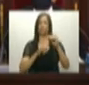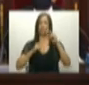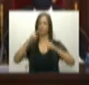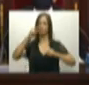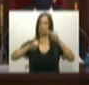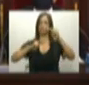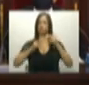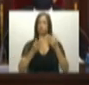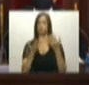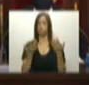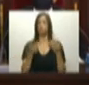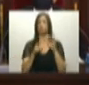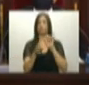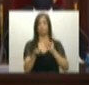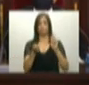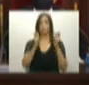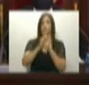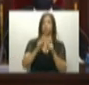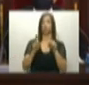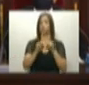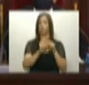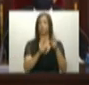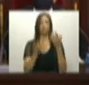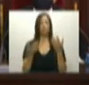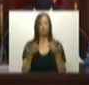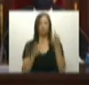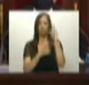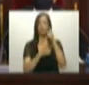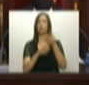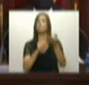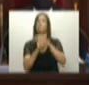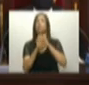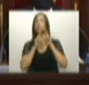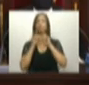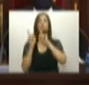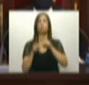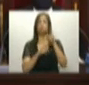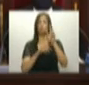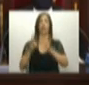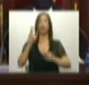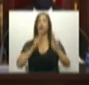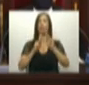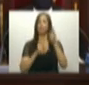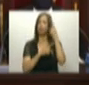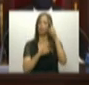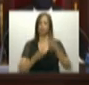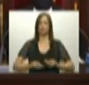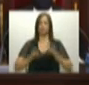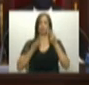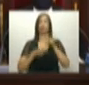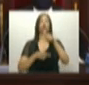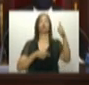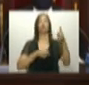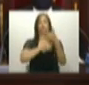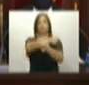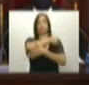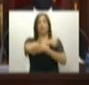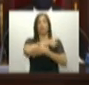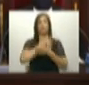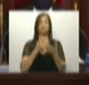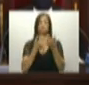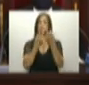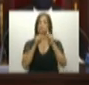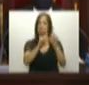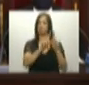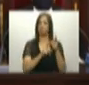un determinado ordenamiento yo creo que todavía se siguen manifestando en el seno de